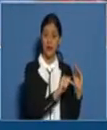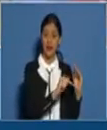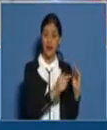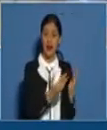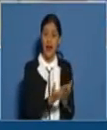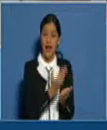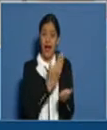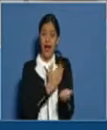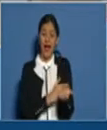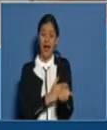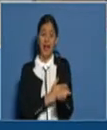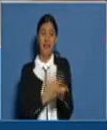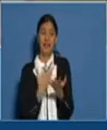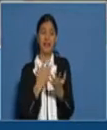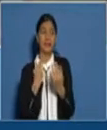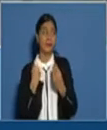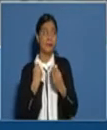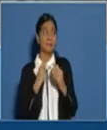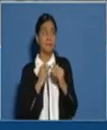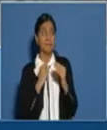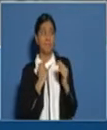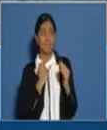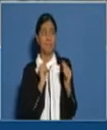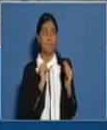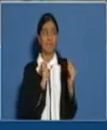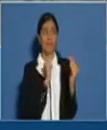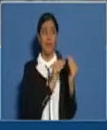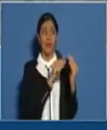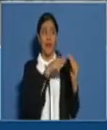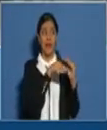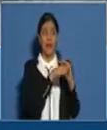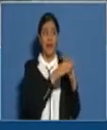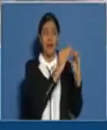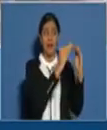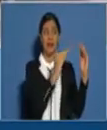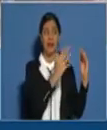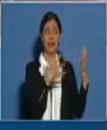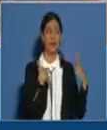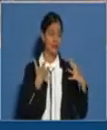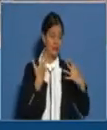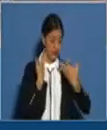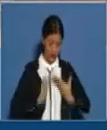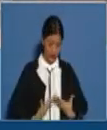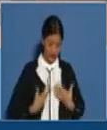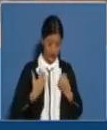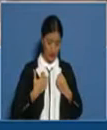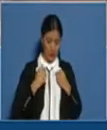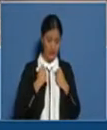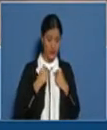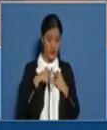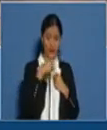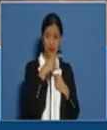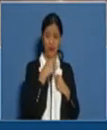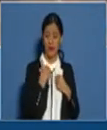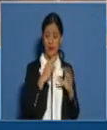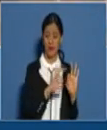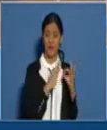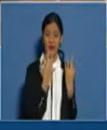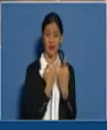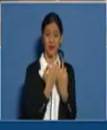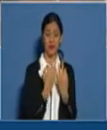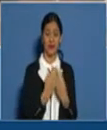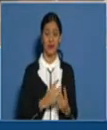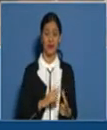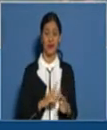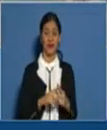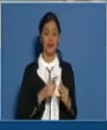llegar va con ese temor de que si él lleva algo que pueda poner en riesgo a su familia. Y son aquellos que se tienen que, antes de